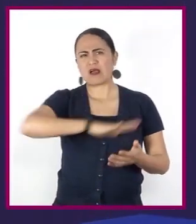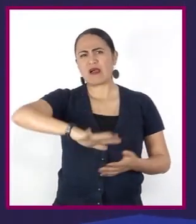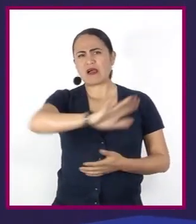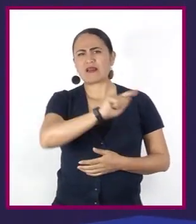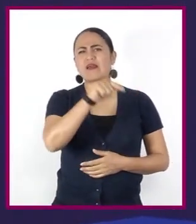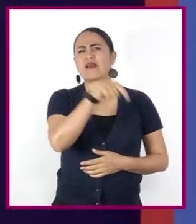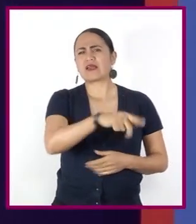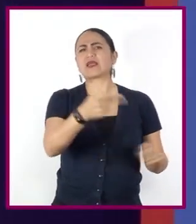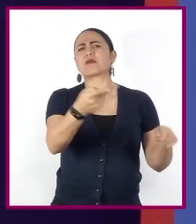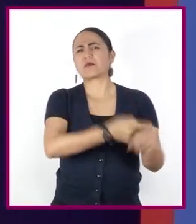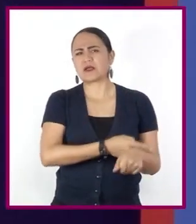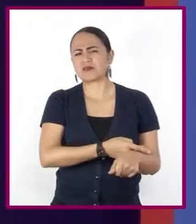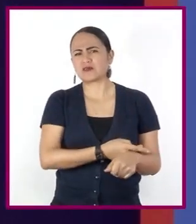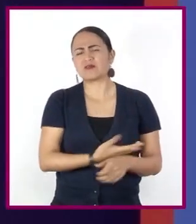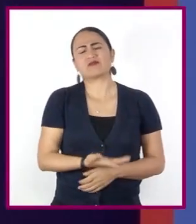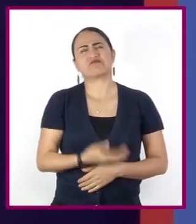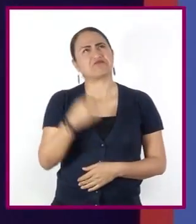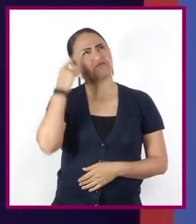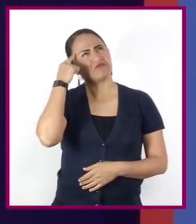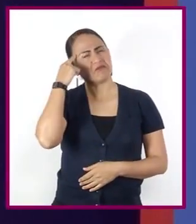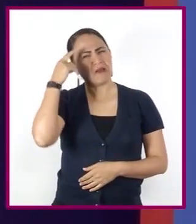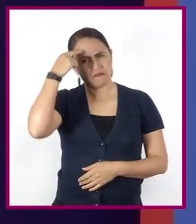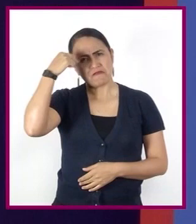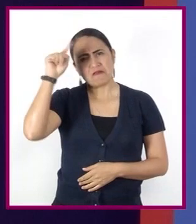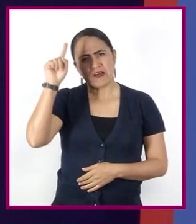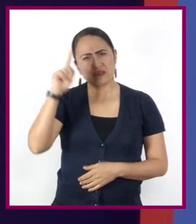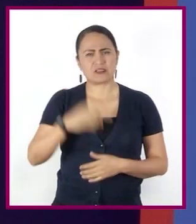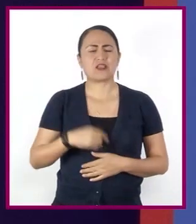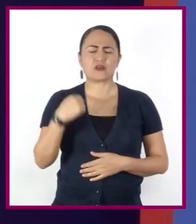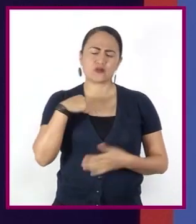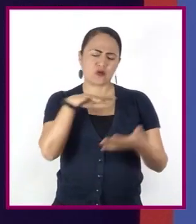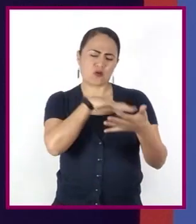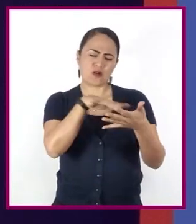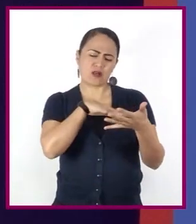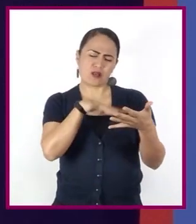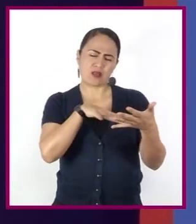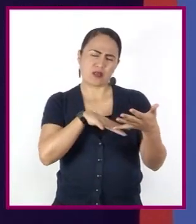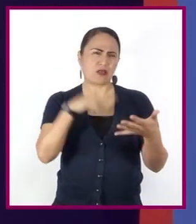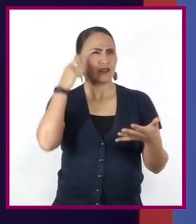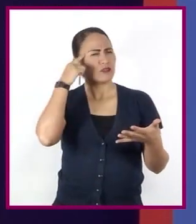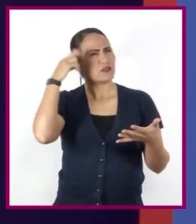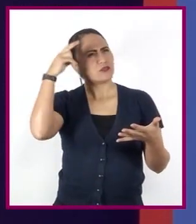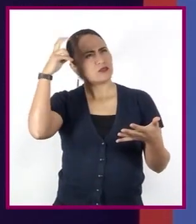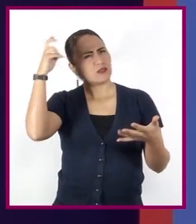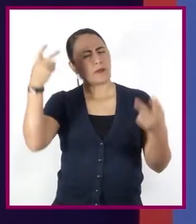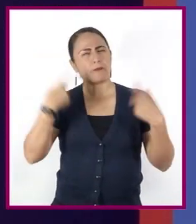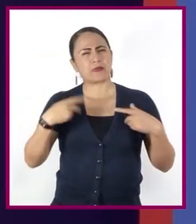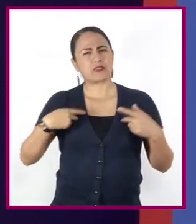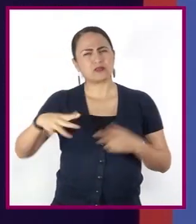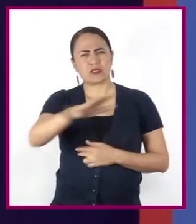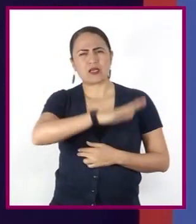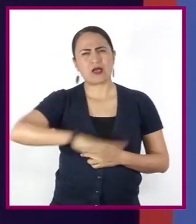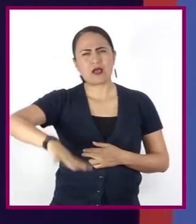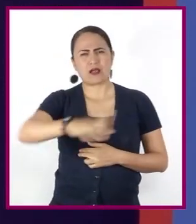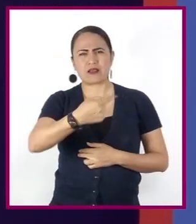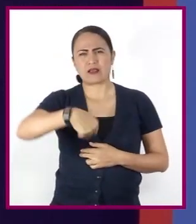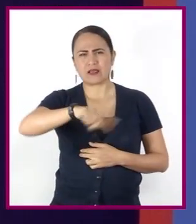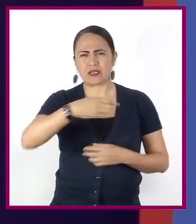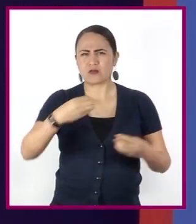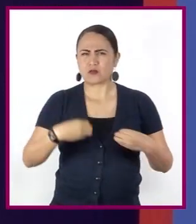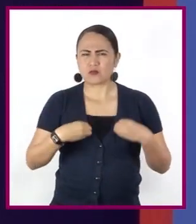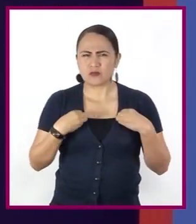sucedió? Fácil, maestra. Mientras iba leyendo, me iba imaginando a los habitantes de esta región muy preocupados